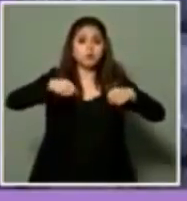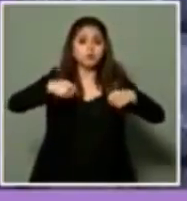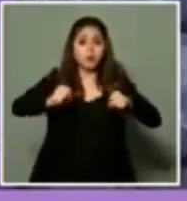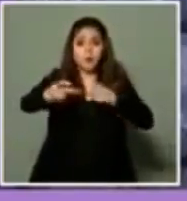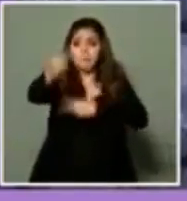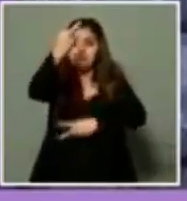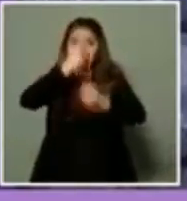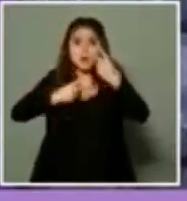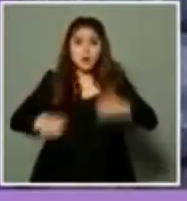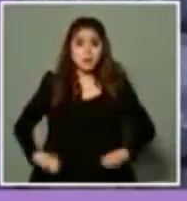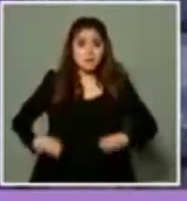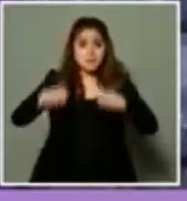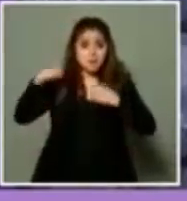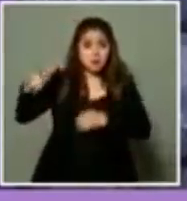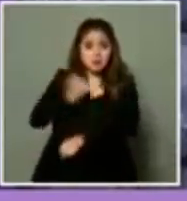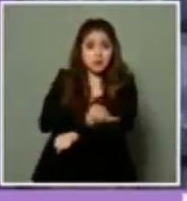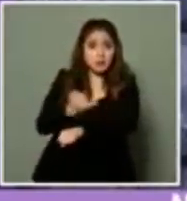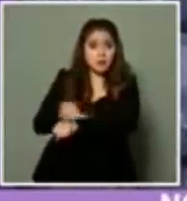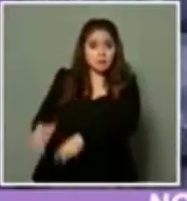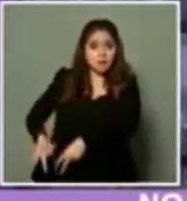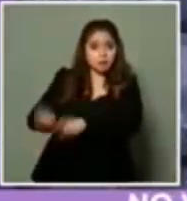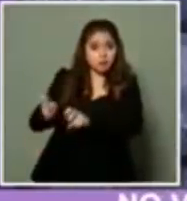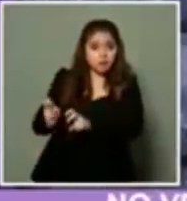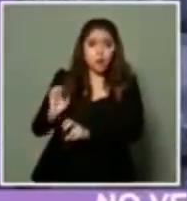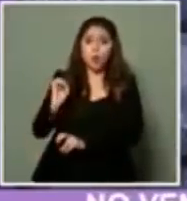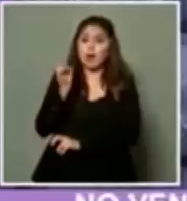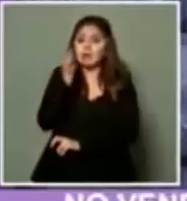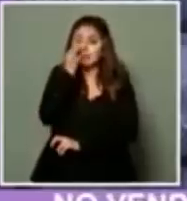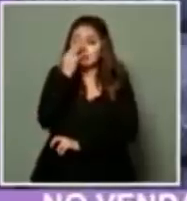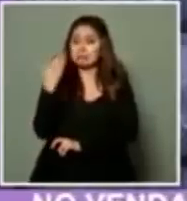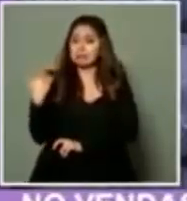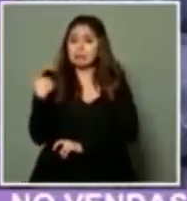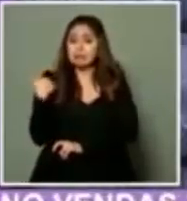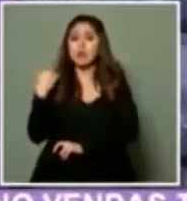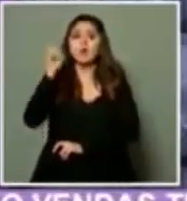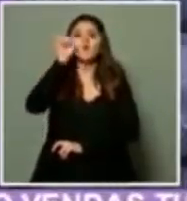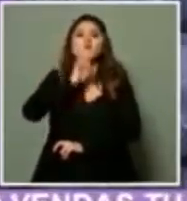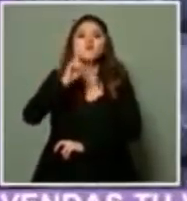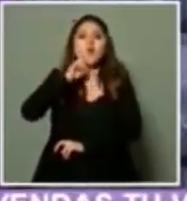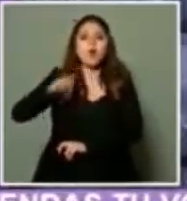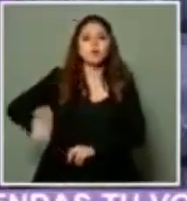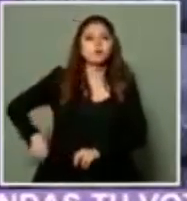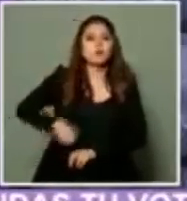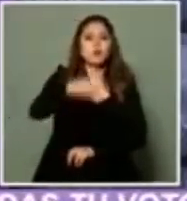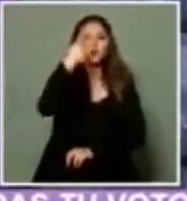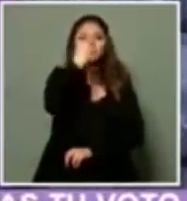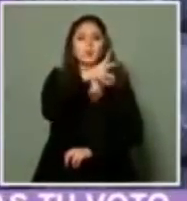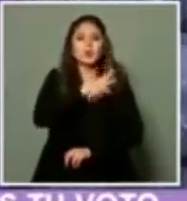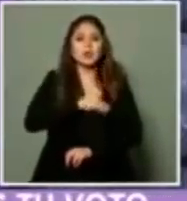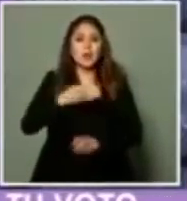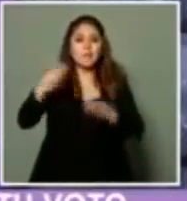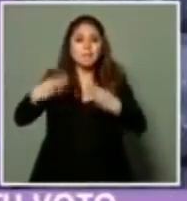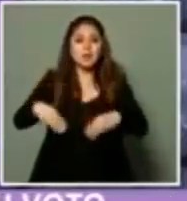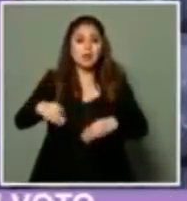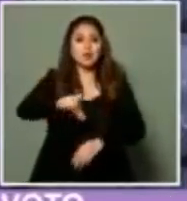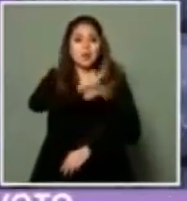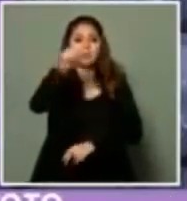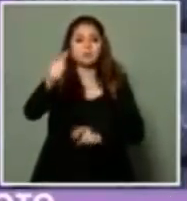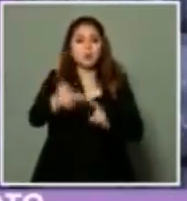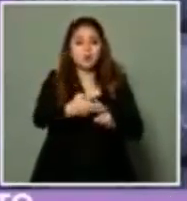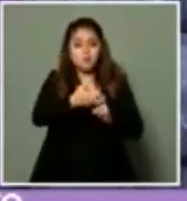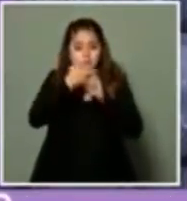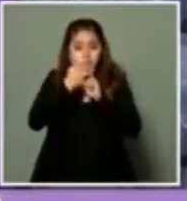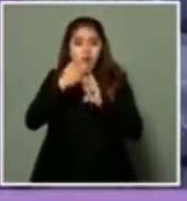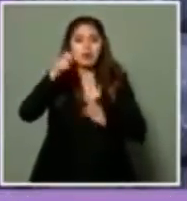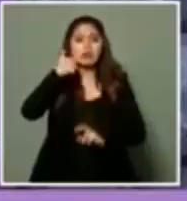población, que como en recientes noticias donde una mujer salió con su hija al mandado y la secuestraron y la querían